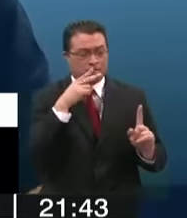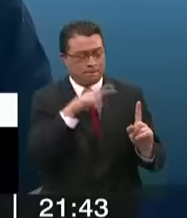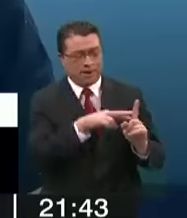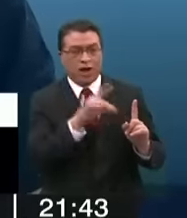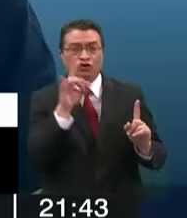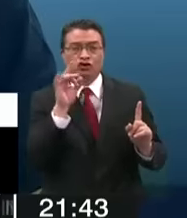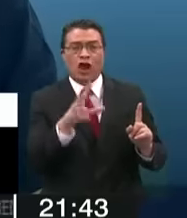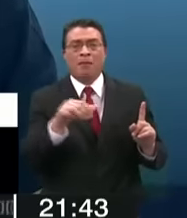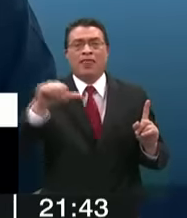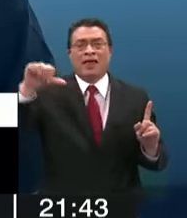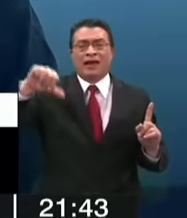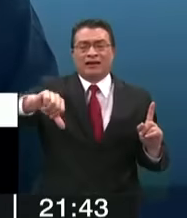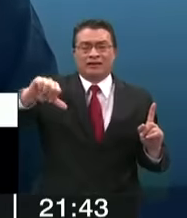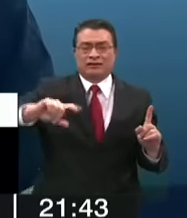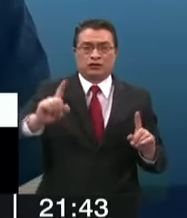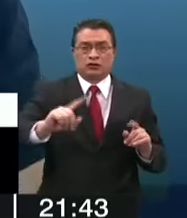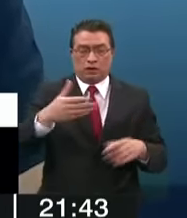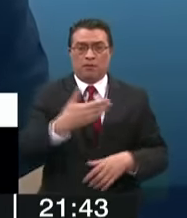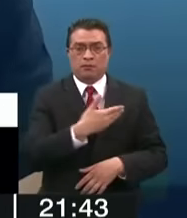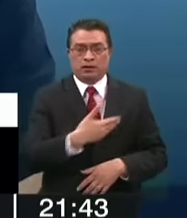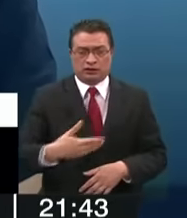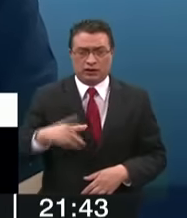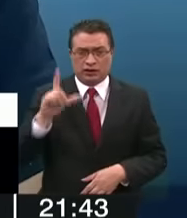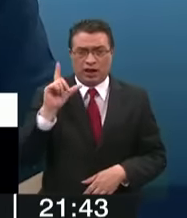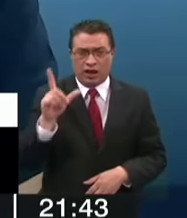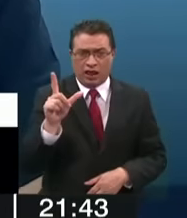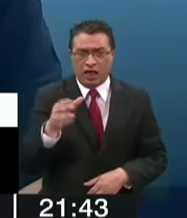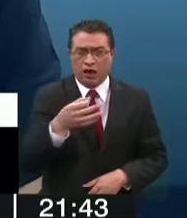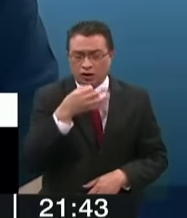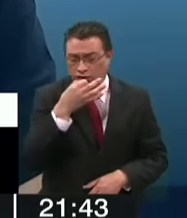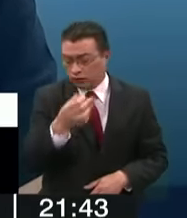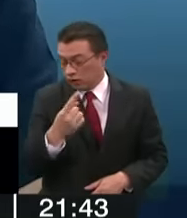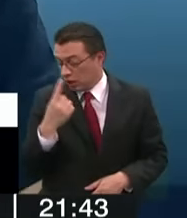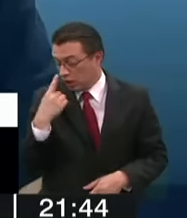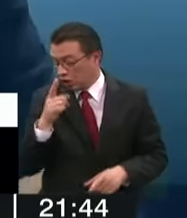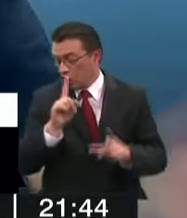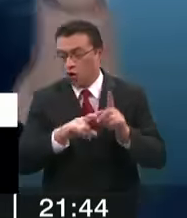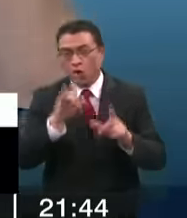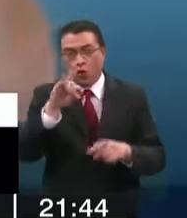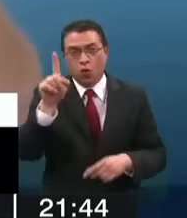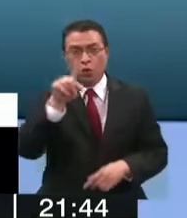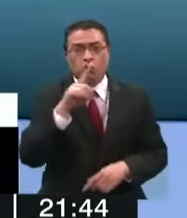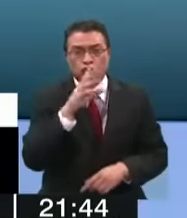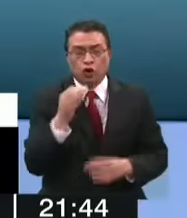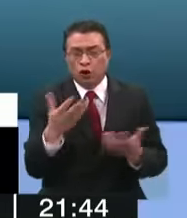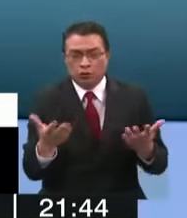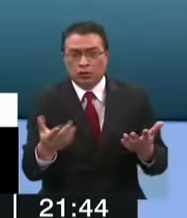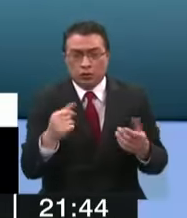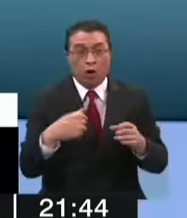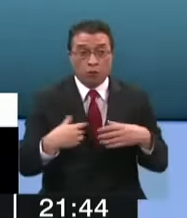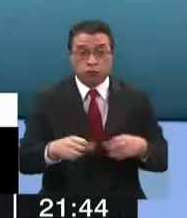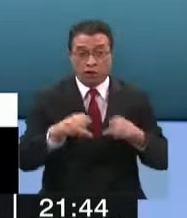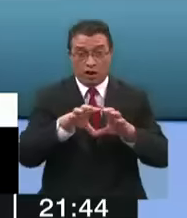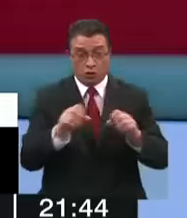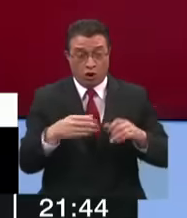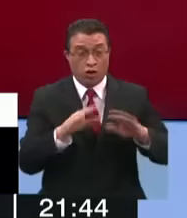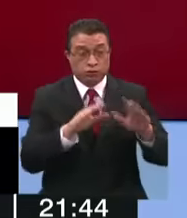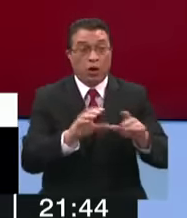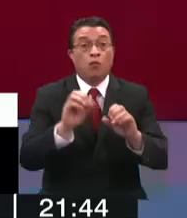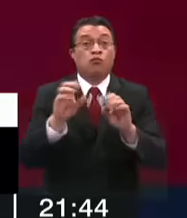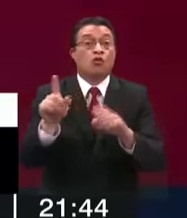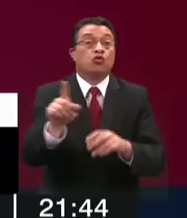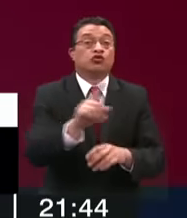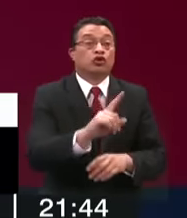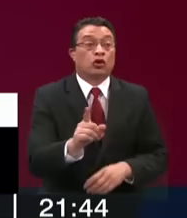Pero mira el caso del presidente Lago, lo injusto que ha sido la... Un segmento de la opinión pública. Es que yo puedo estar de acuerdo, pero hay mucha gente que... No, pues